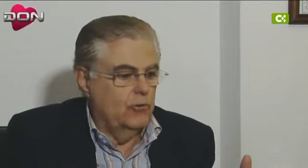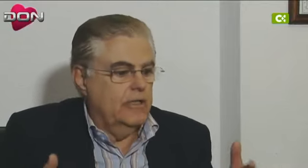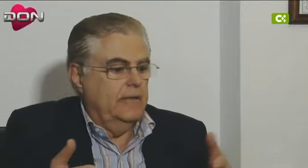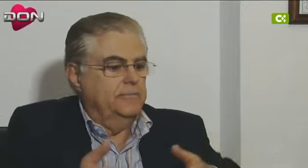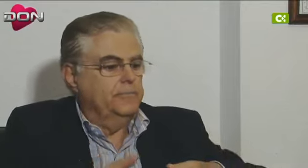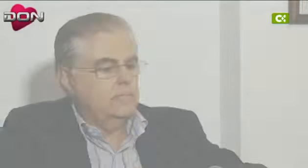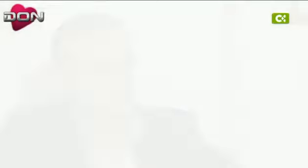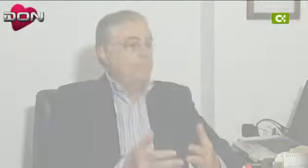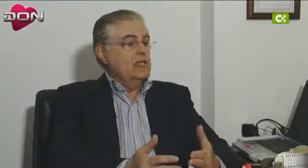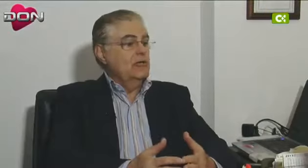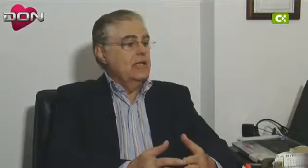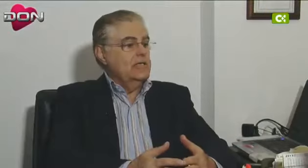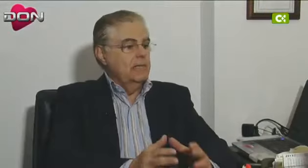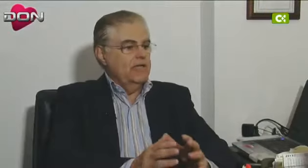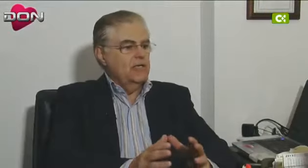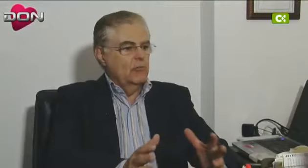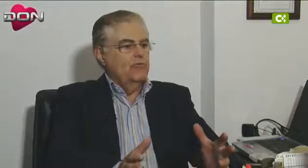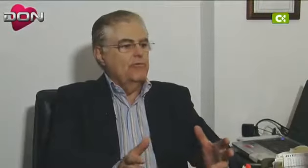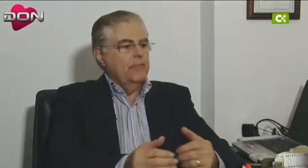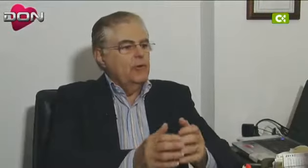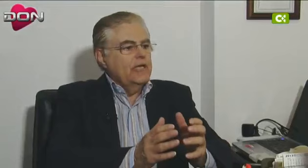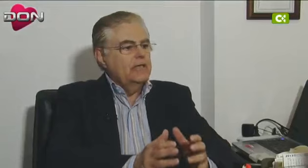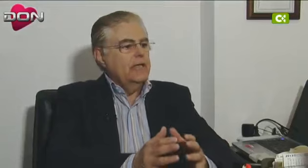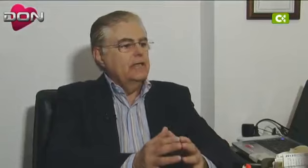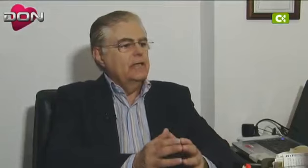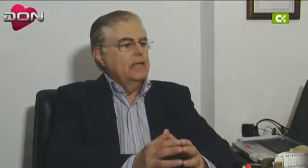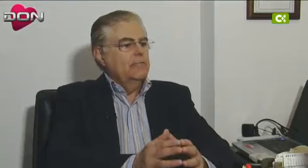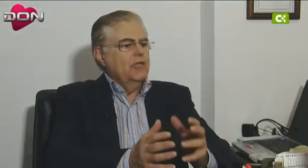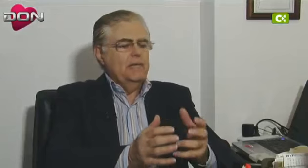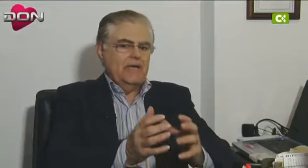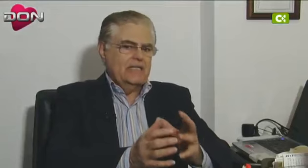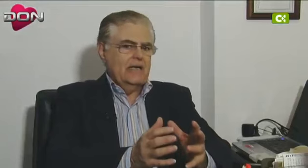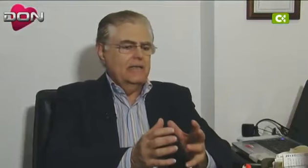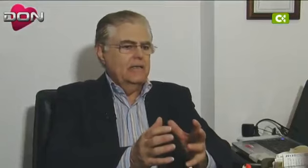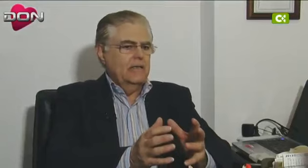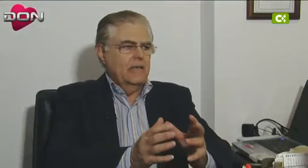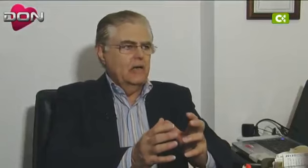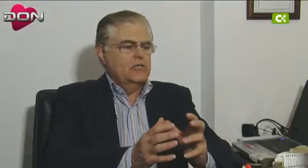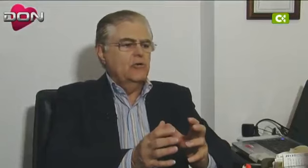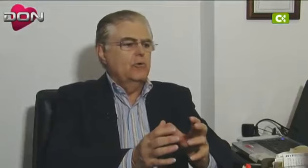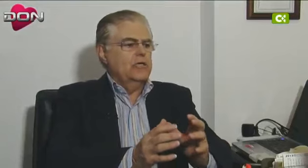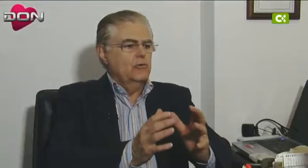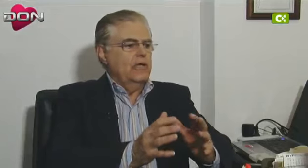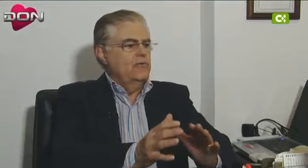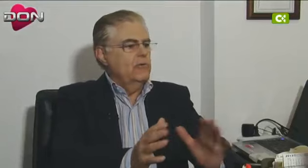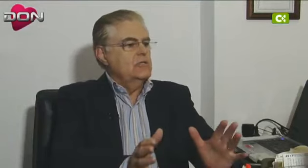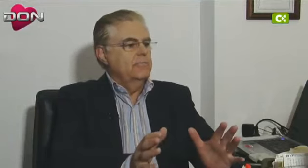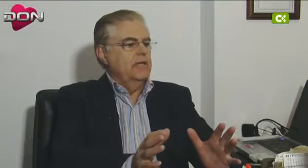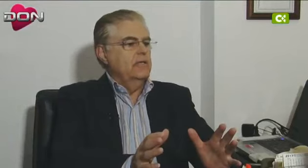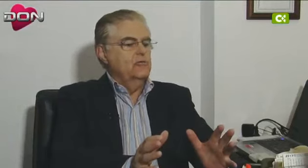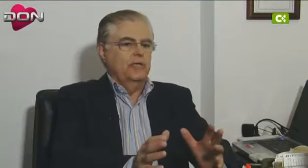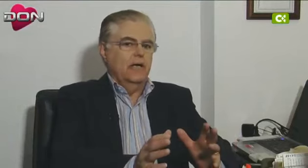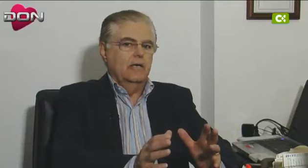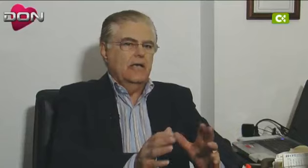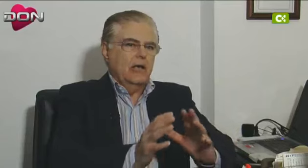esa oportunidad. Las personas que padecen nomofobia pueden expresar algo así como que su teléfono es